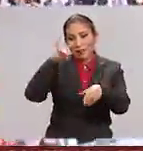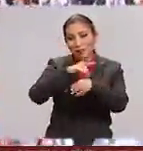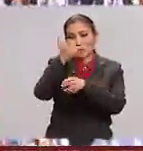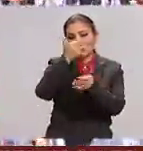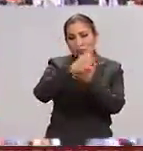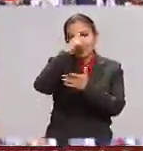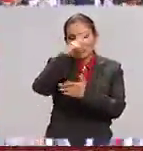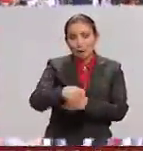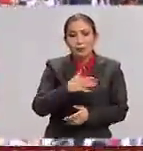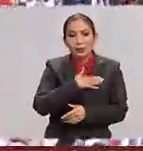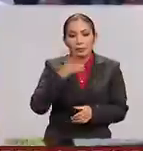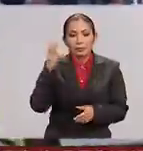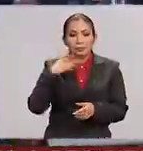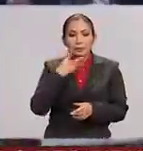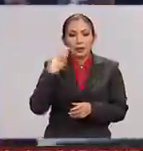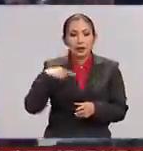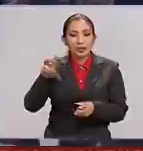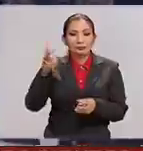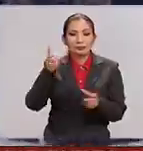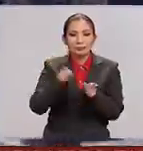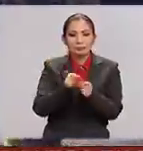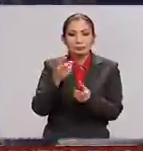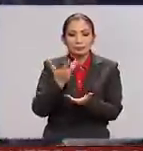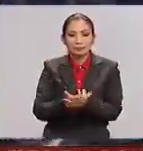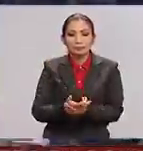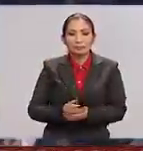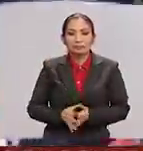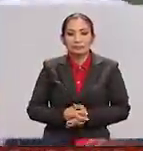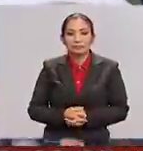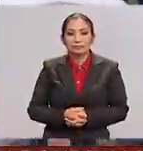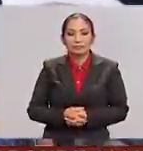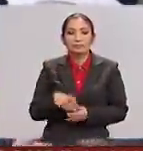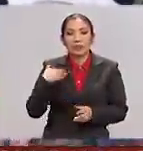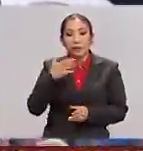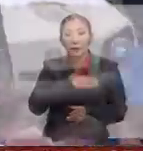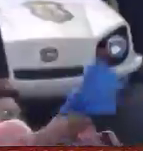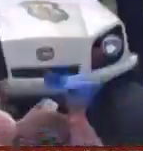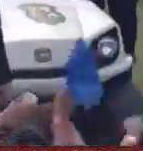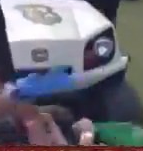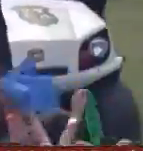de México. Buen viaje. Vamos a una pausa, regresamos. Buen viaje también al Vaticano ya de regreso.